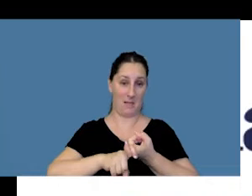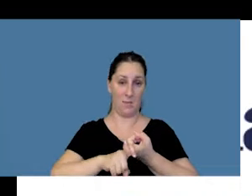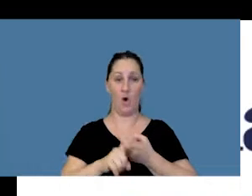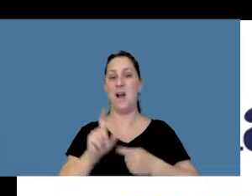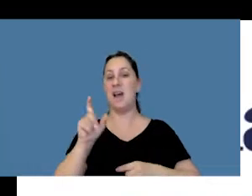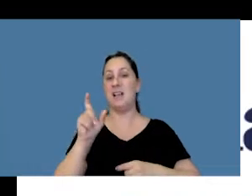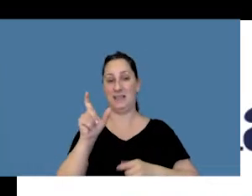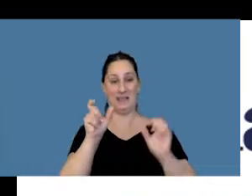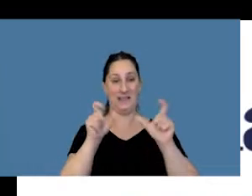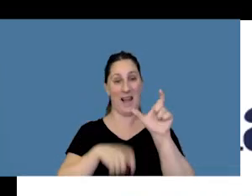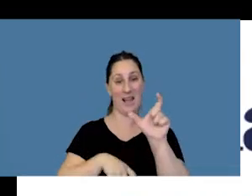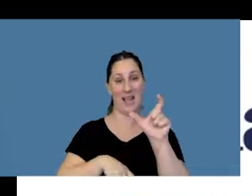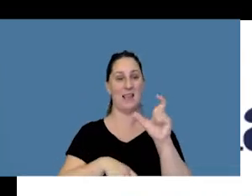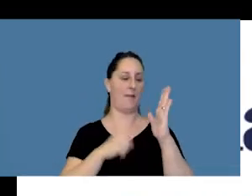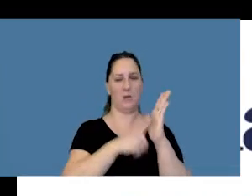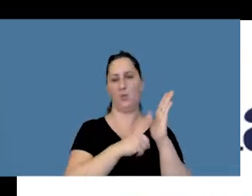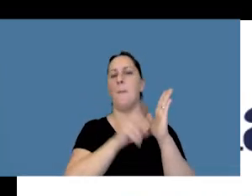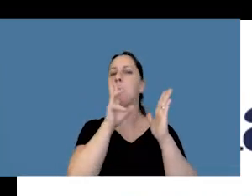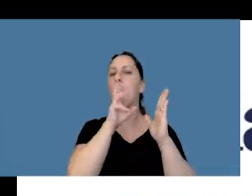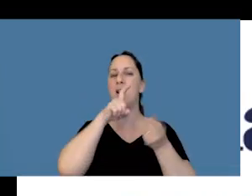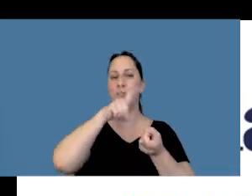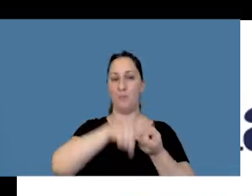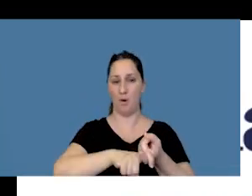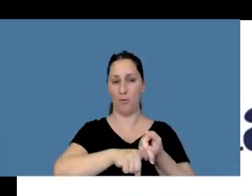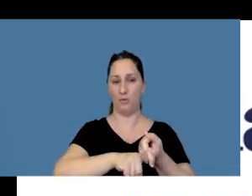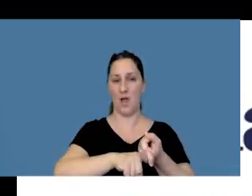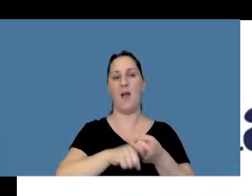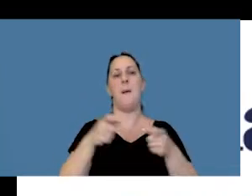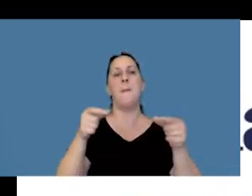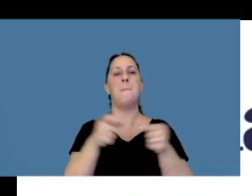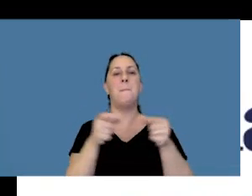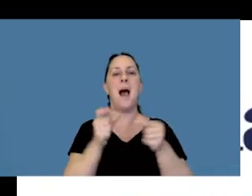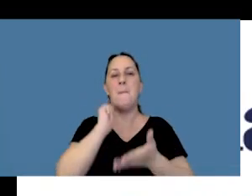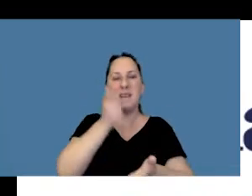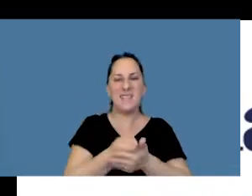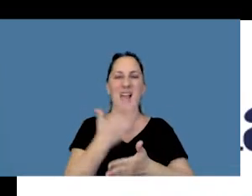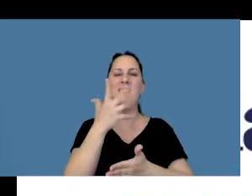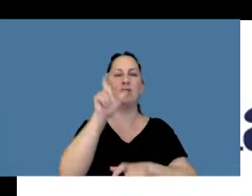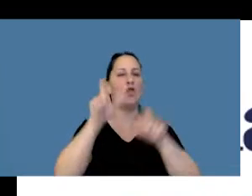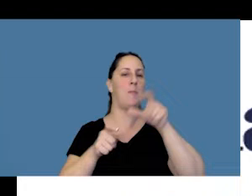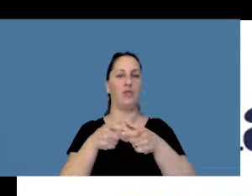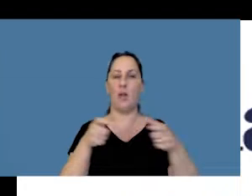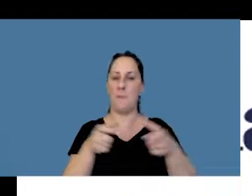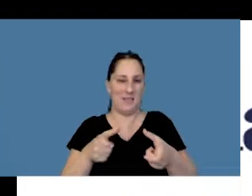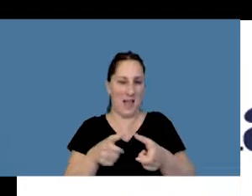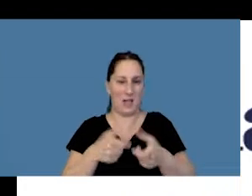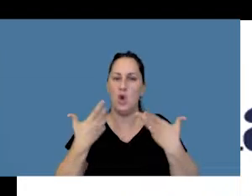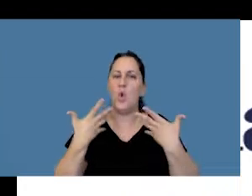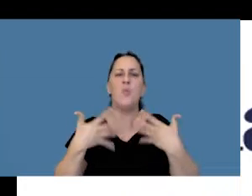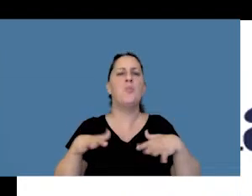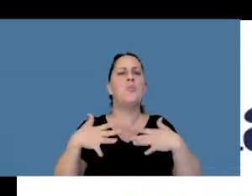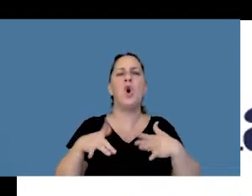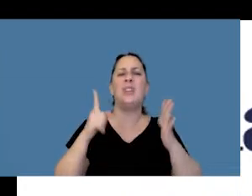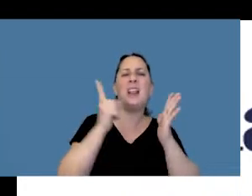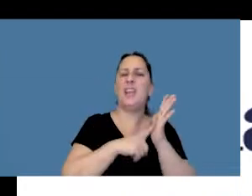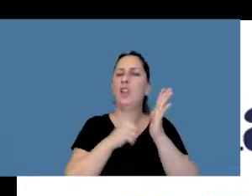está a nombre de la esposa y paga los pasajes de 5. No importa quién sea el